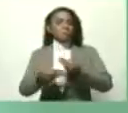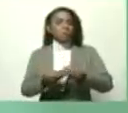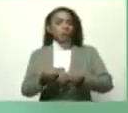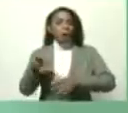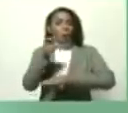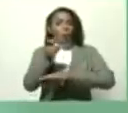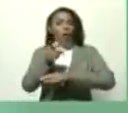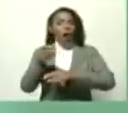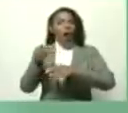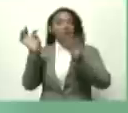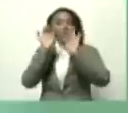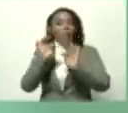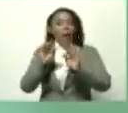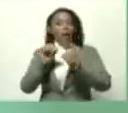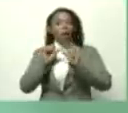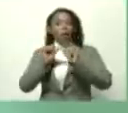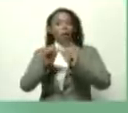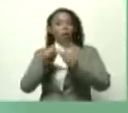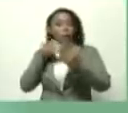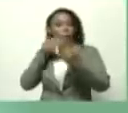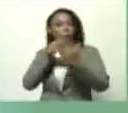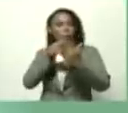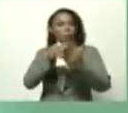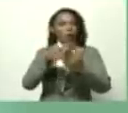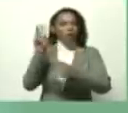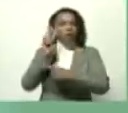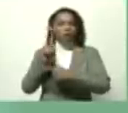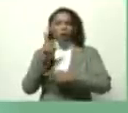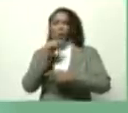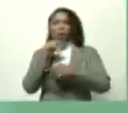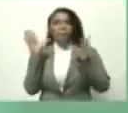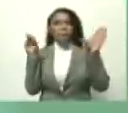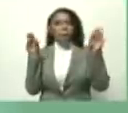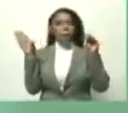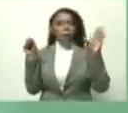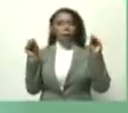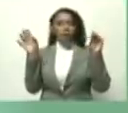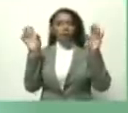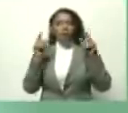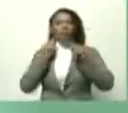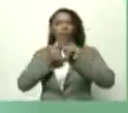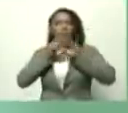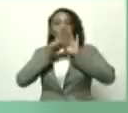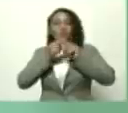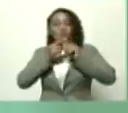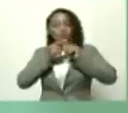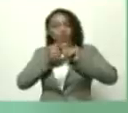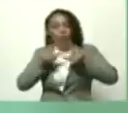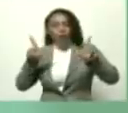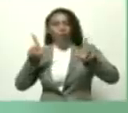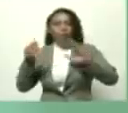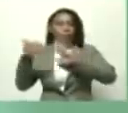la forma de seguir agrediendo a Venezuela. No hay una tenaza, no hay una acción multiforme para seguir agrediendo a un país que el único delito que ha